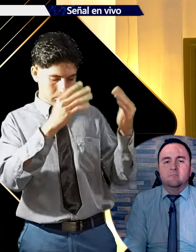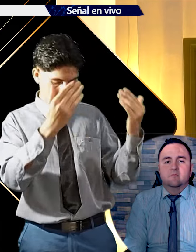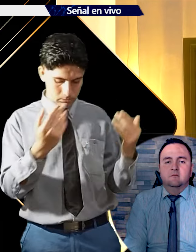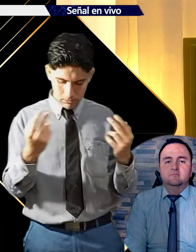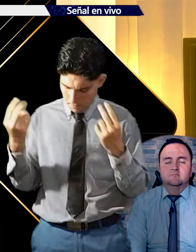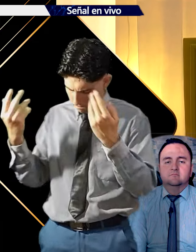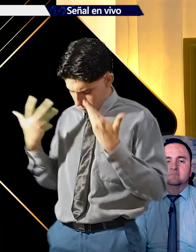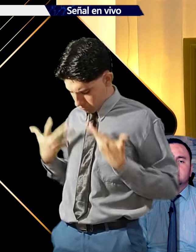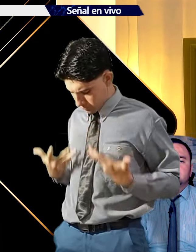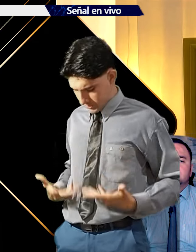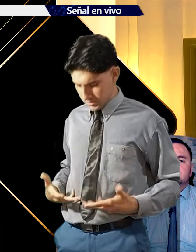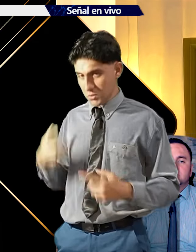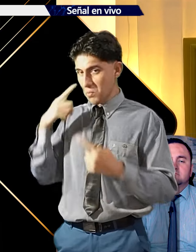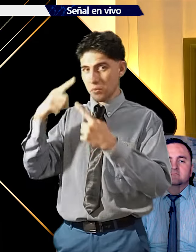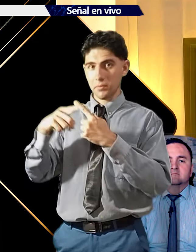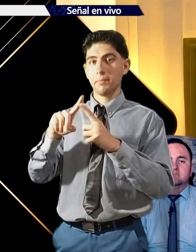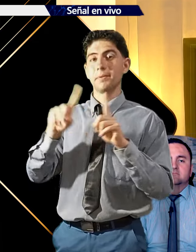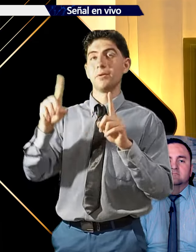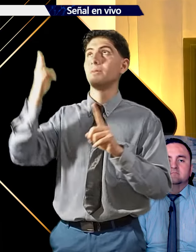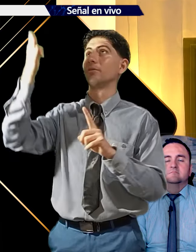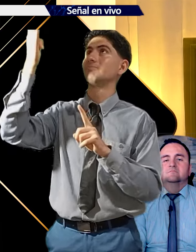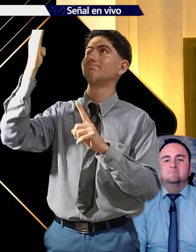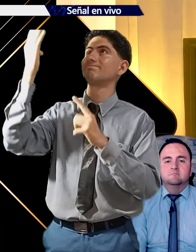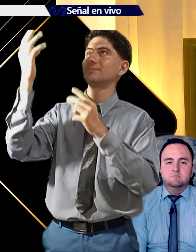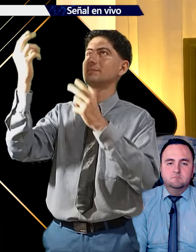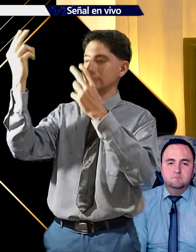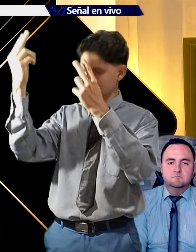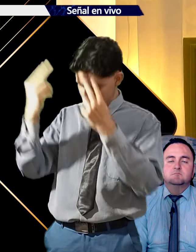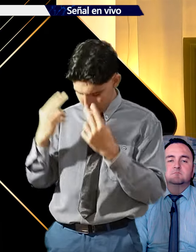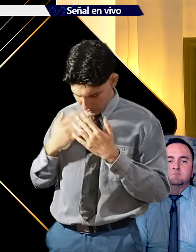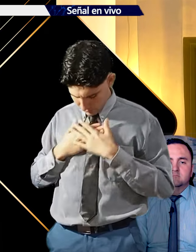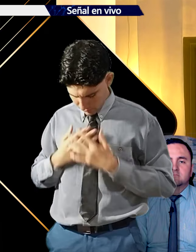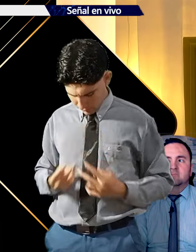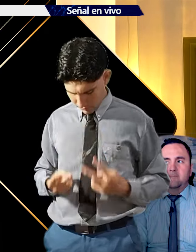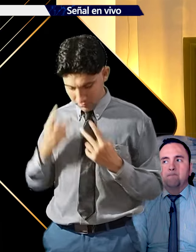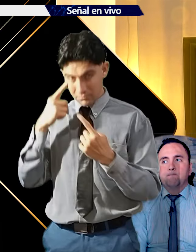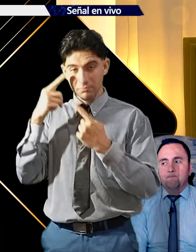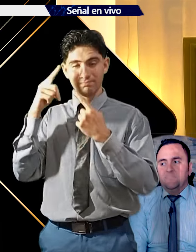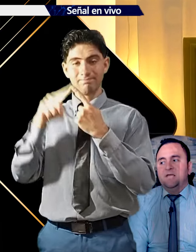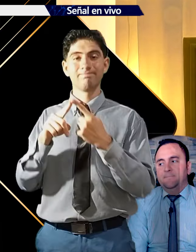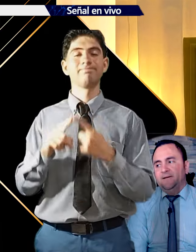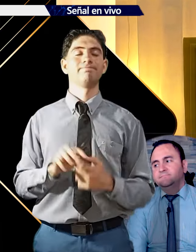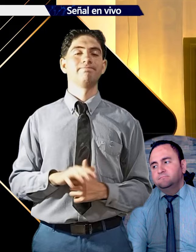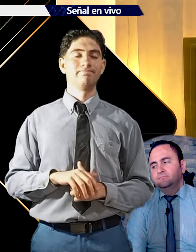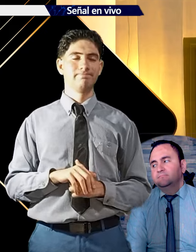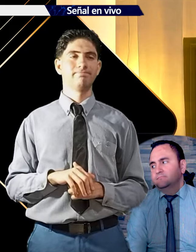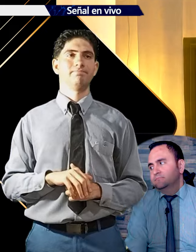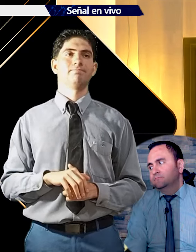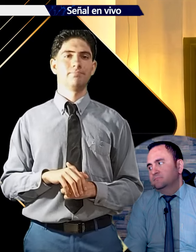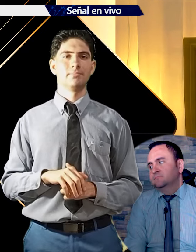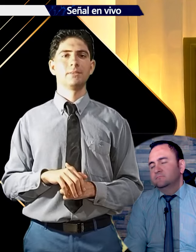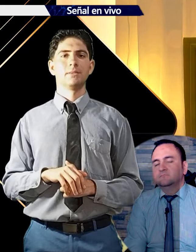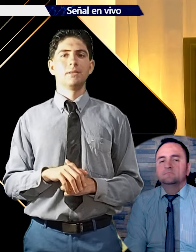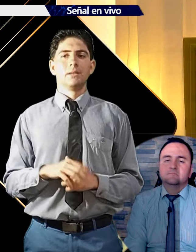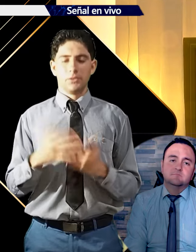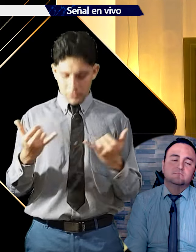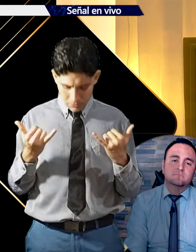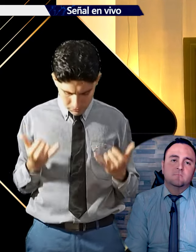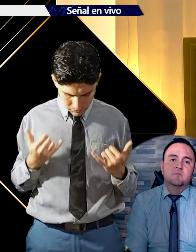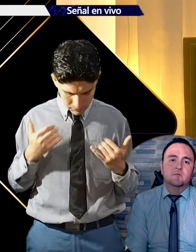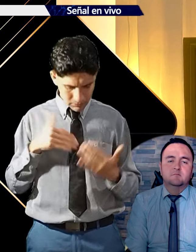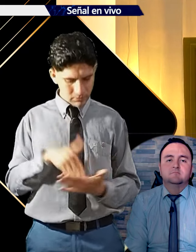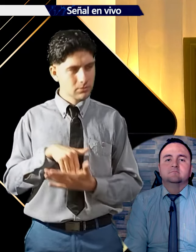propósito en ti. Dice la palabra de Dios, deleítate a sí mismo en el Señor y Él concederá las peticiones de tu corazón. Y cuando